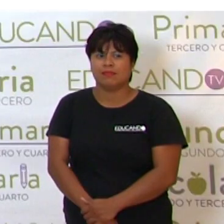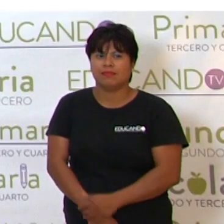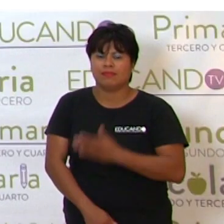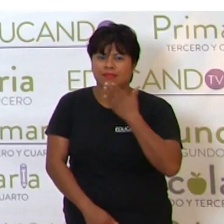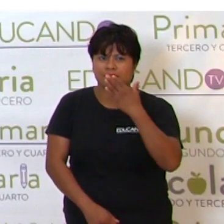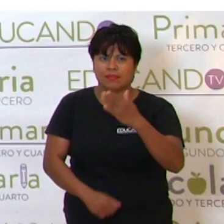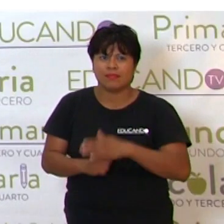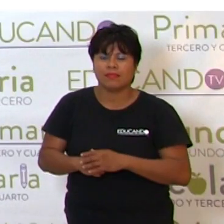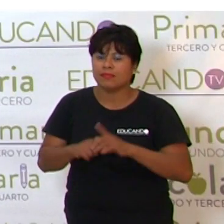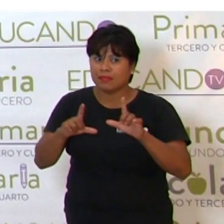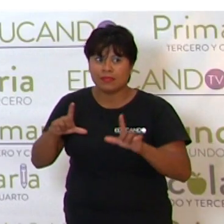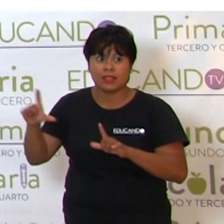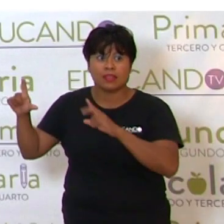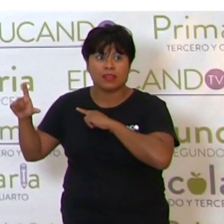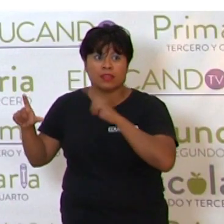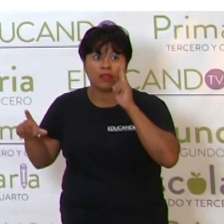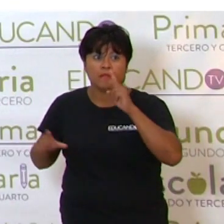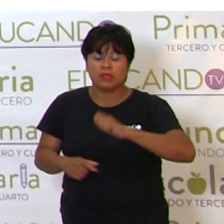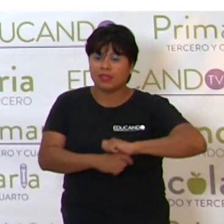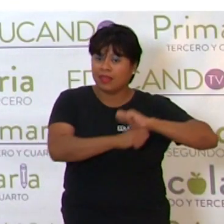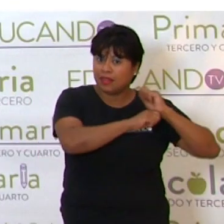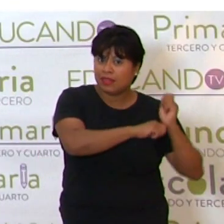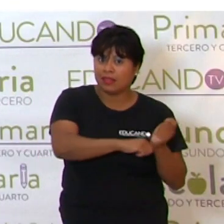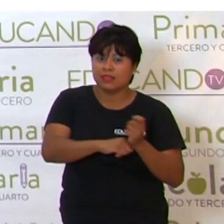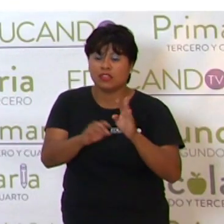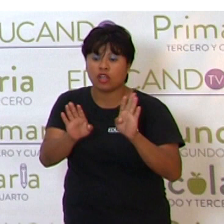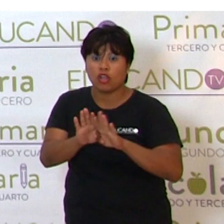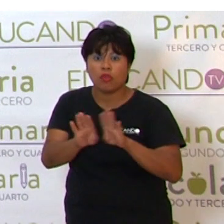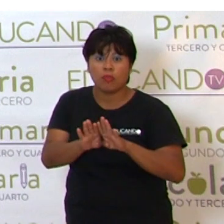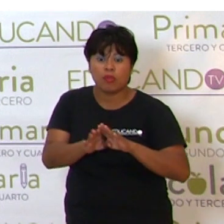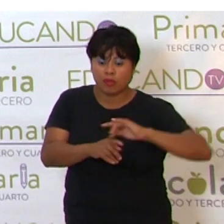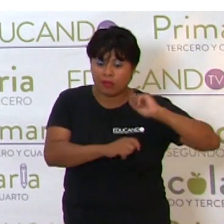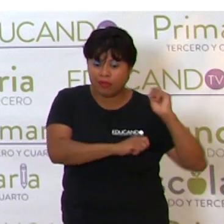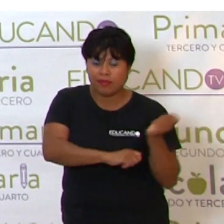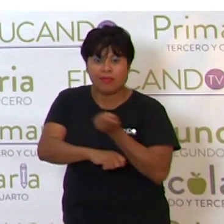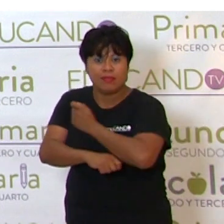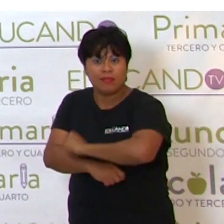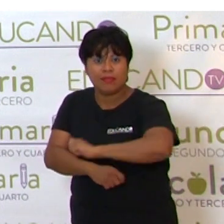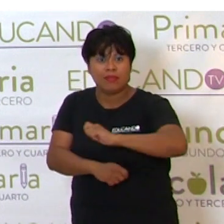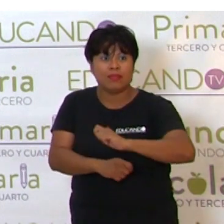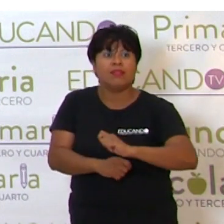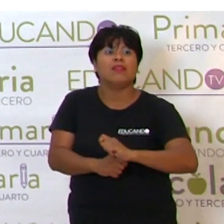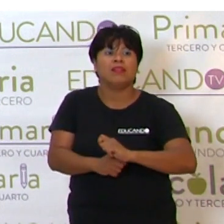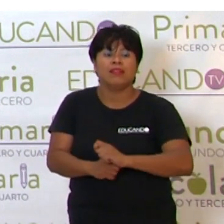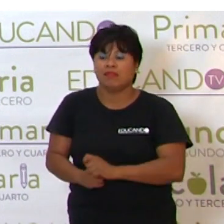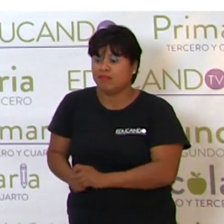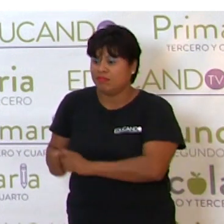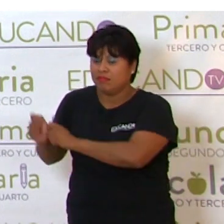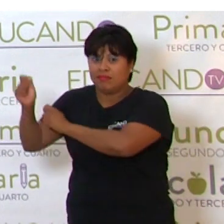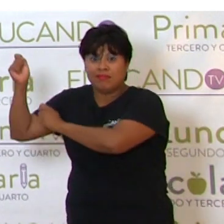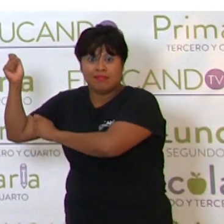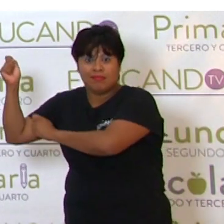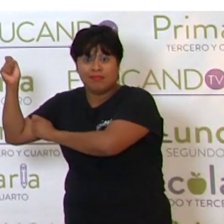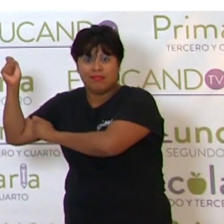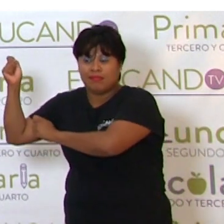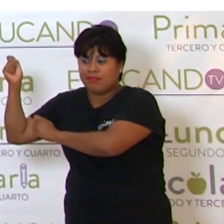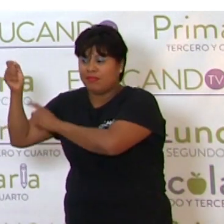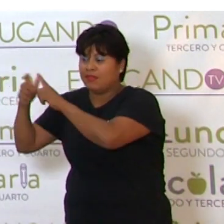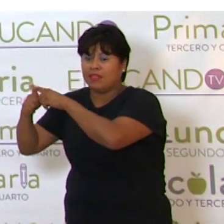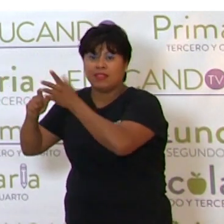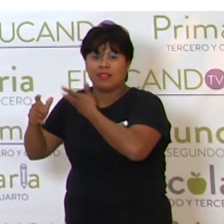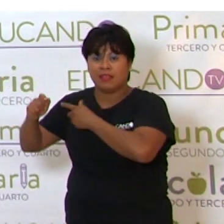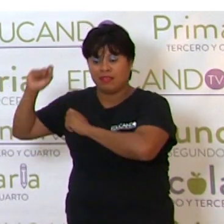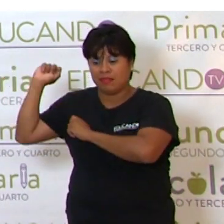Bien, pues en la imagen estamos viendo al tenista, en qué posición está. Tiene los brazos alzados, está sosteniendo una